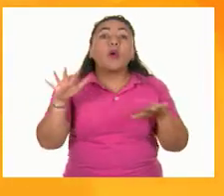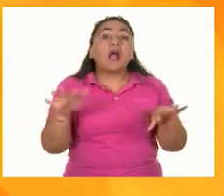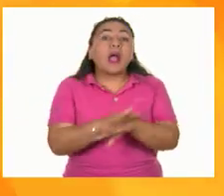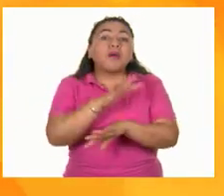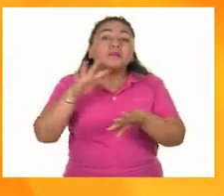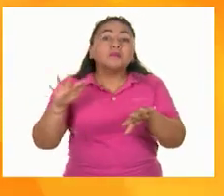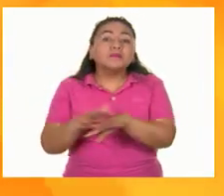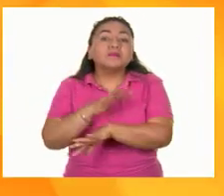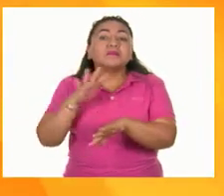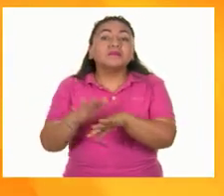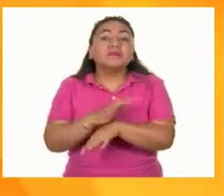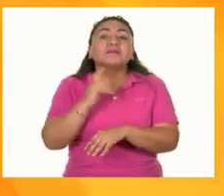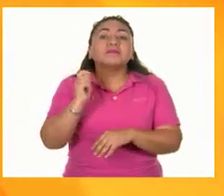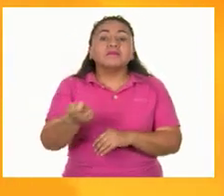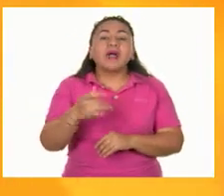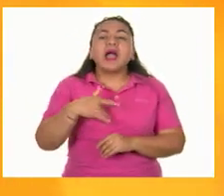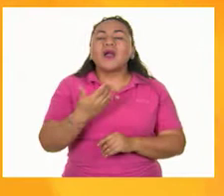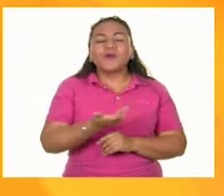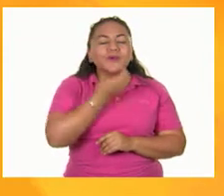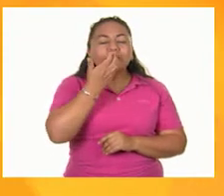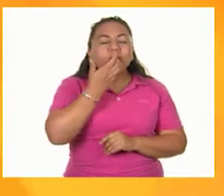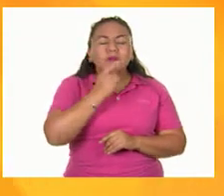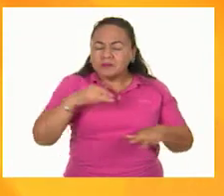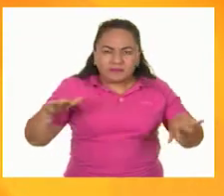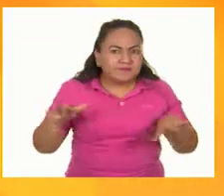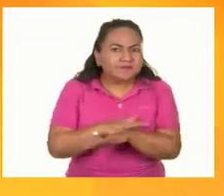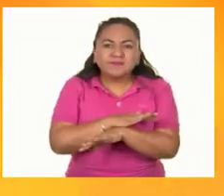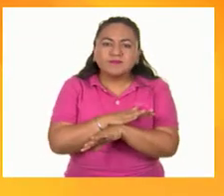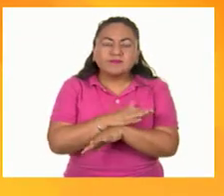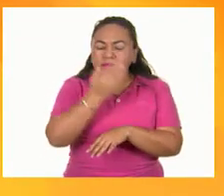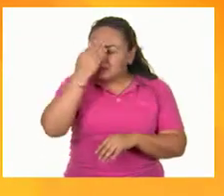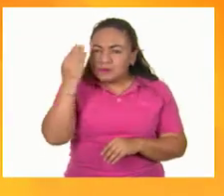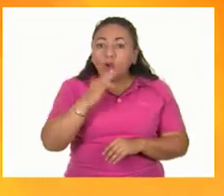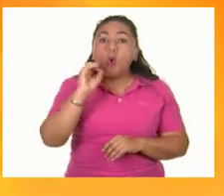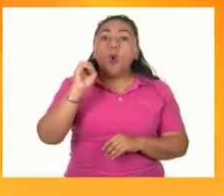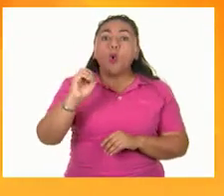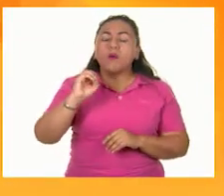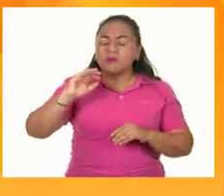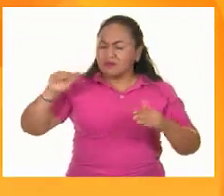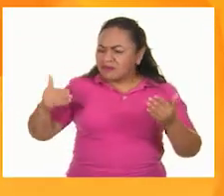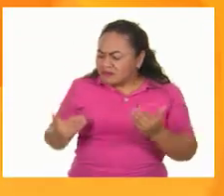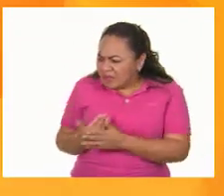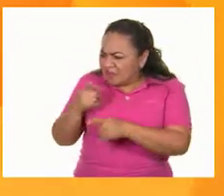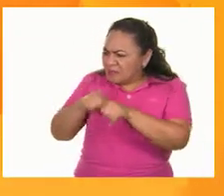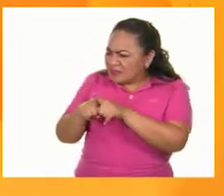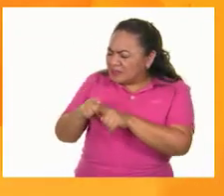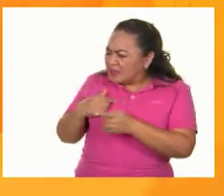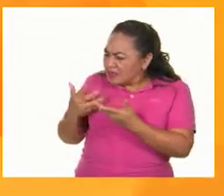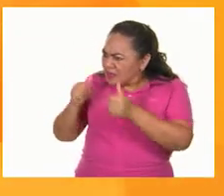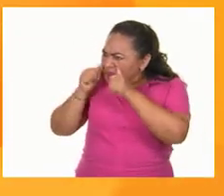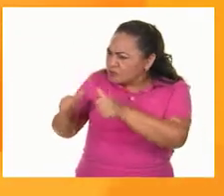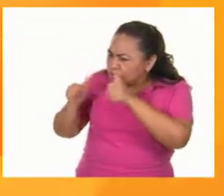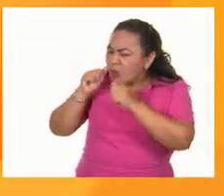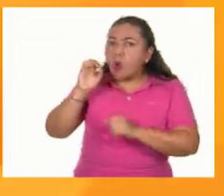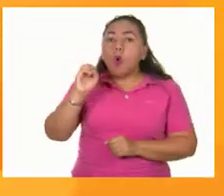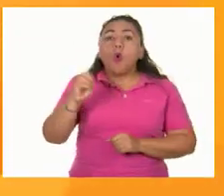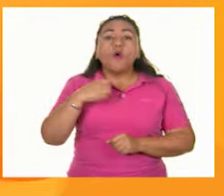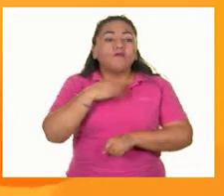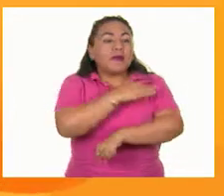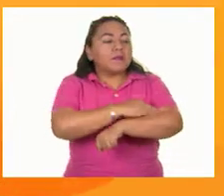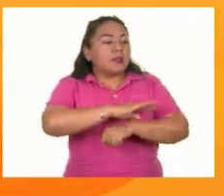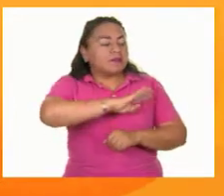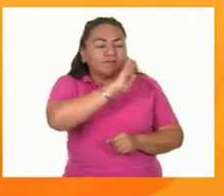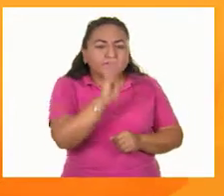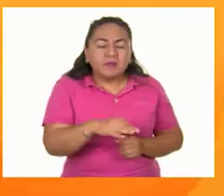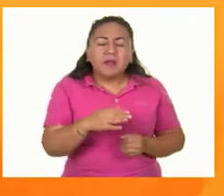puedan estar sintiendo de sus rutinas, a la llegada de un hermanito, a la muerte de un familiar, o bien que los